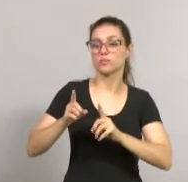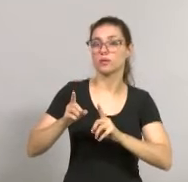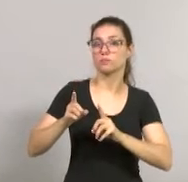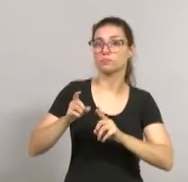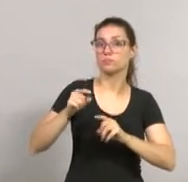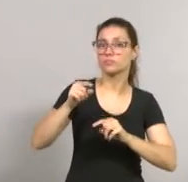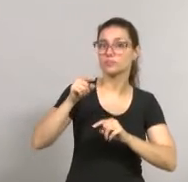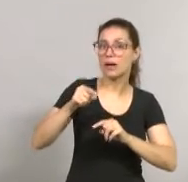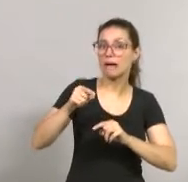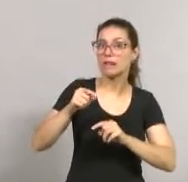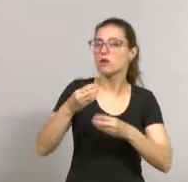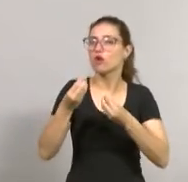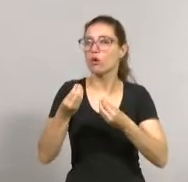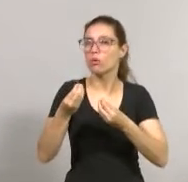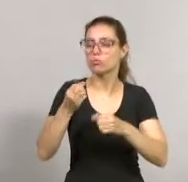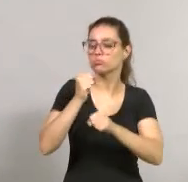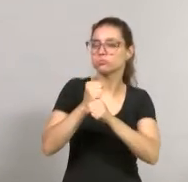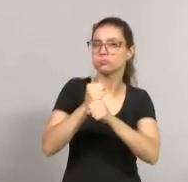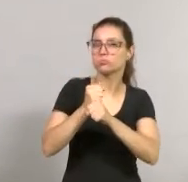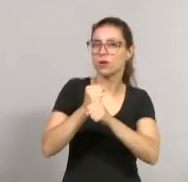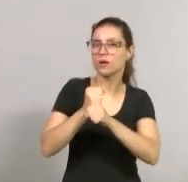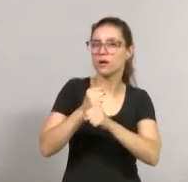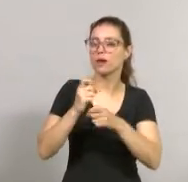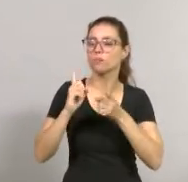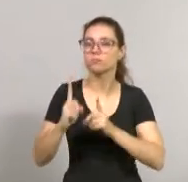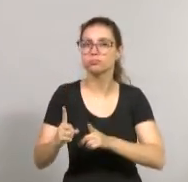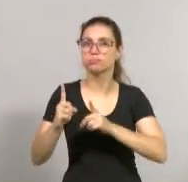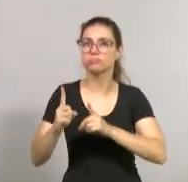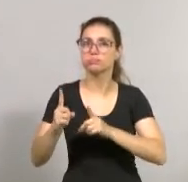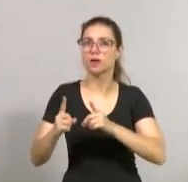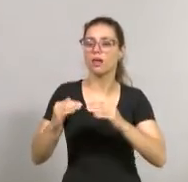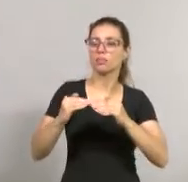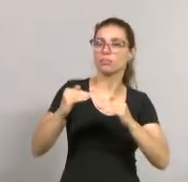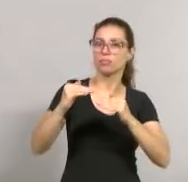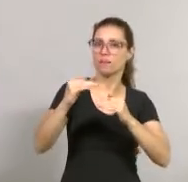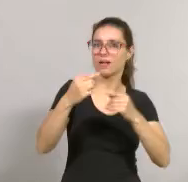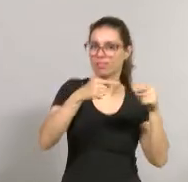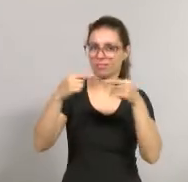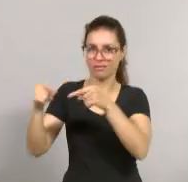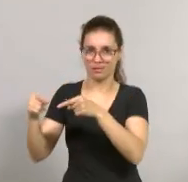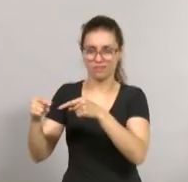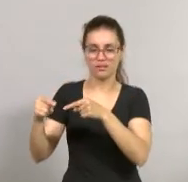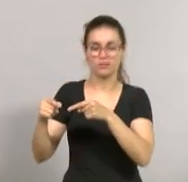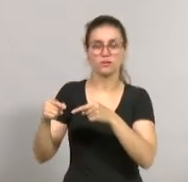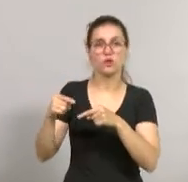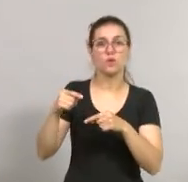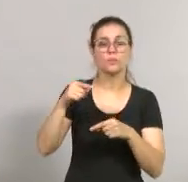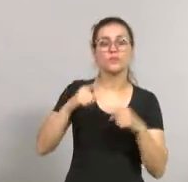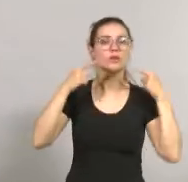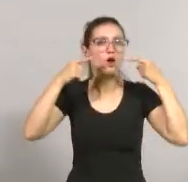trabajamos en la continuidad el oficio de estudiante en cada uno de los niveles. Un objetivo central es hacer